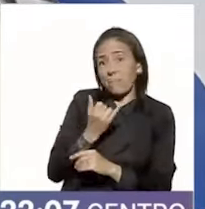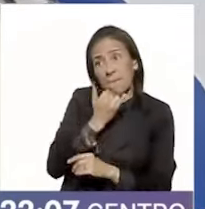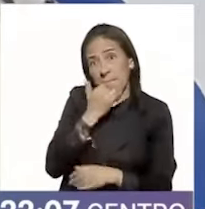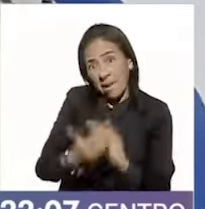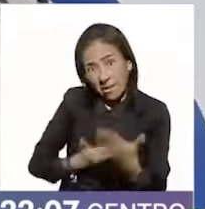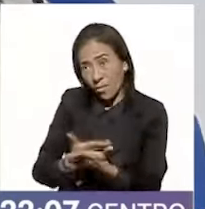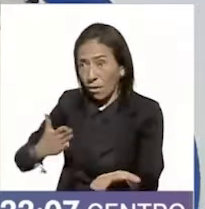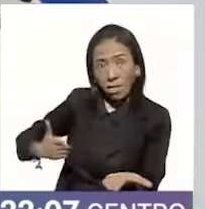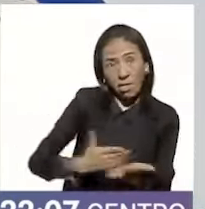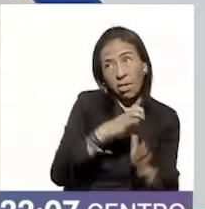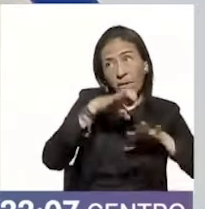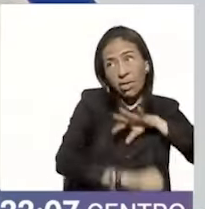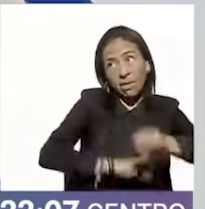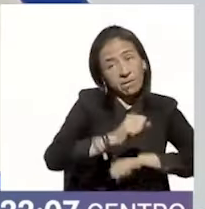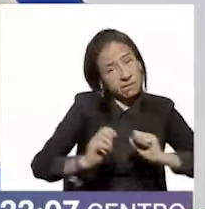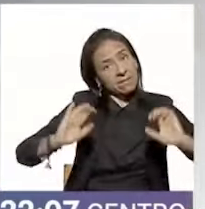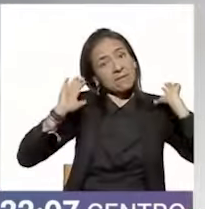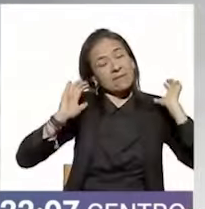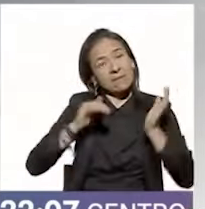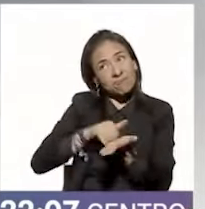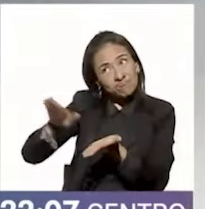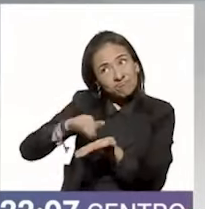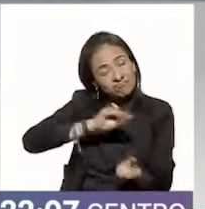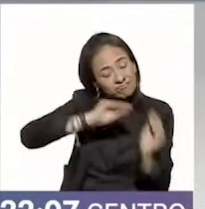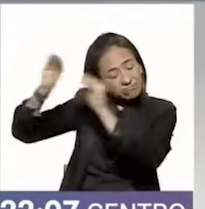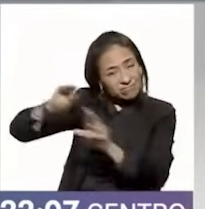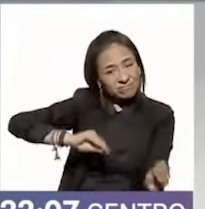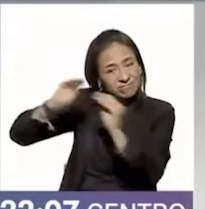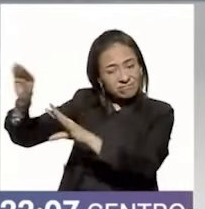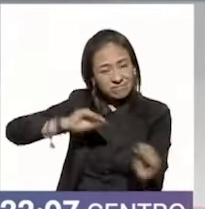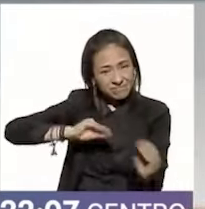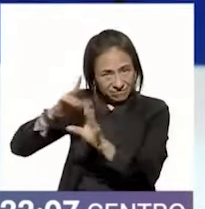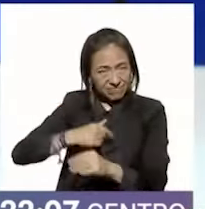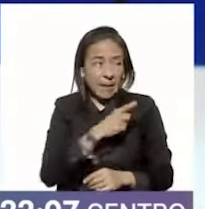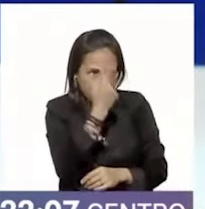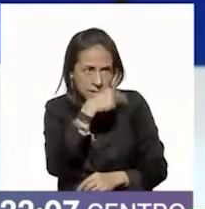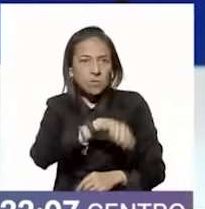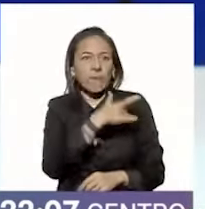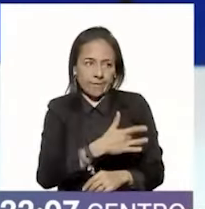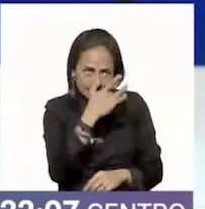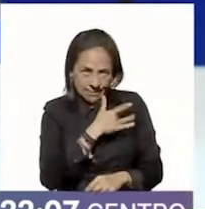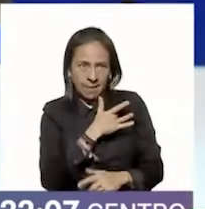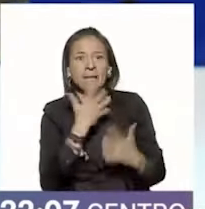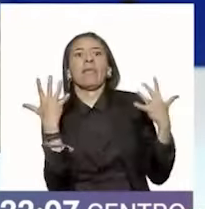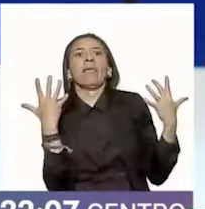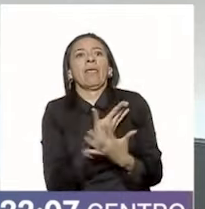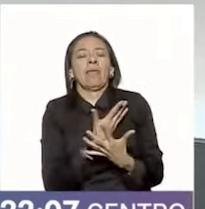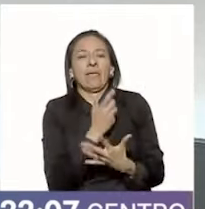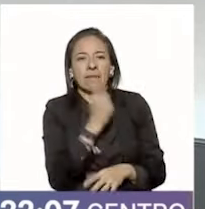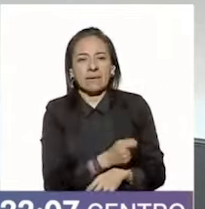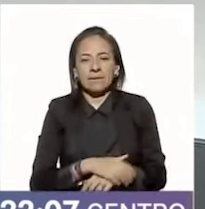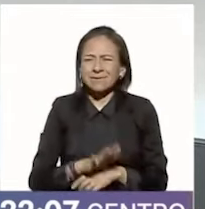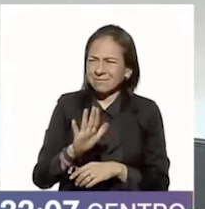exportemos a Salinas Pliego, entonces ahí sí van a saber lo que es bueno. Ahora sí que lo que es amar a Dios en tierra ajena, literalmente. Sí. Se compran todas